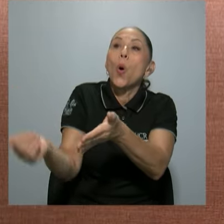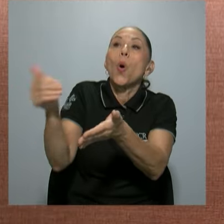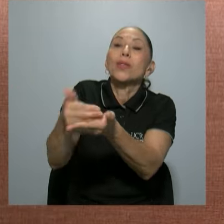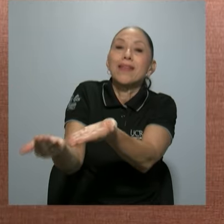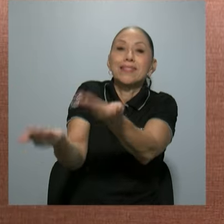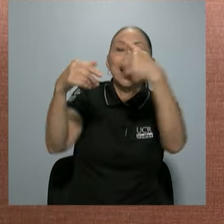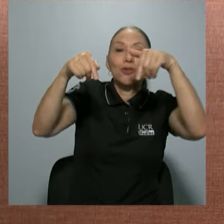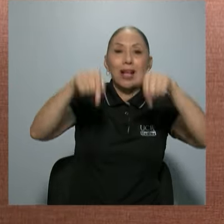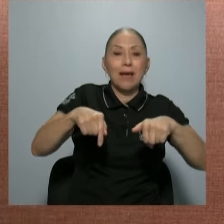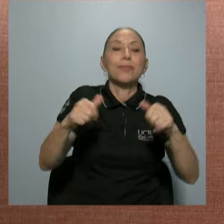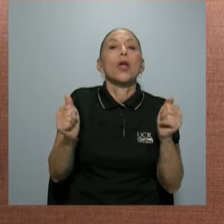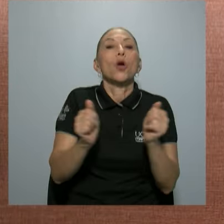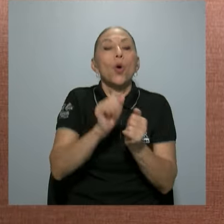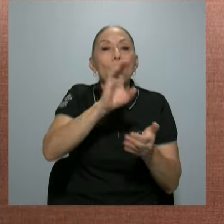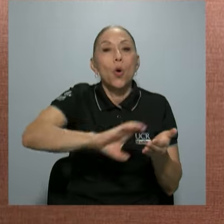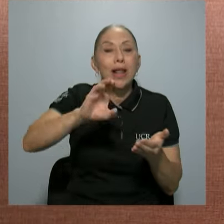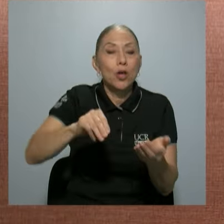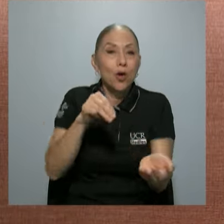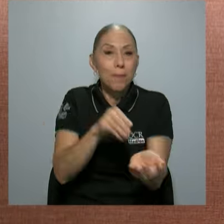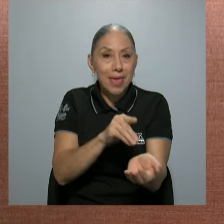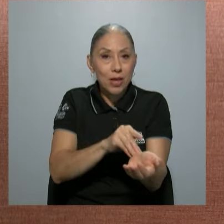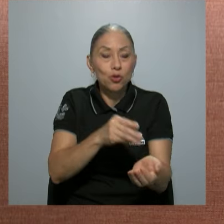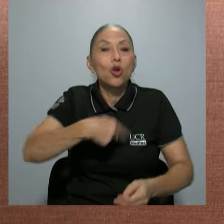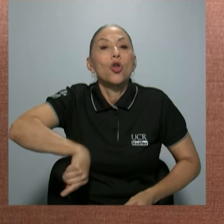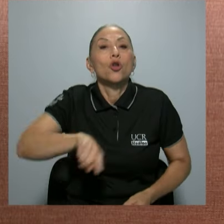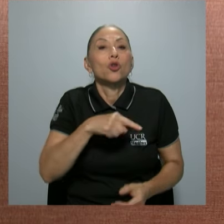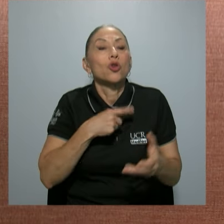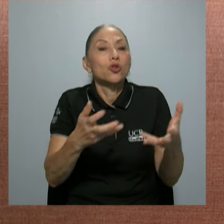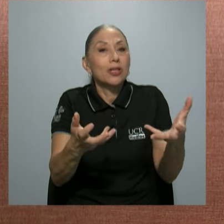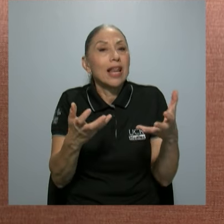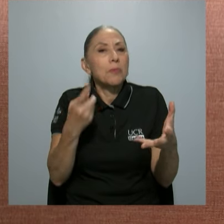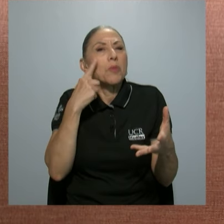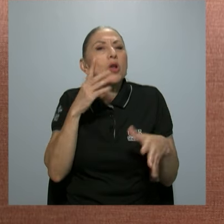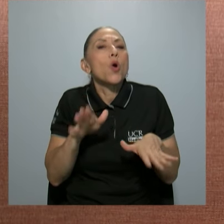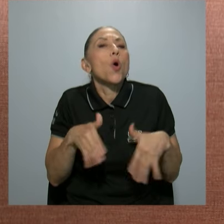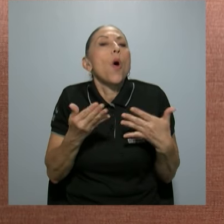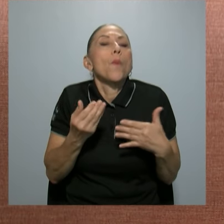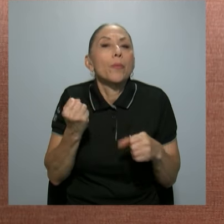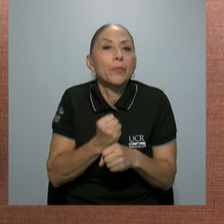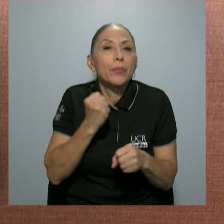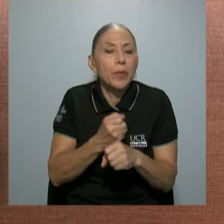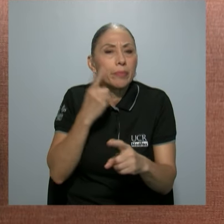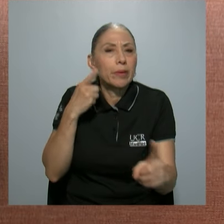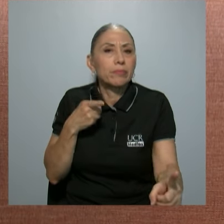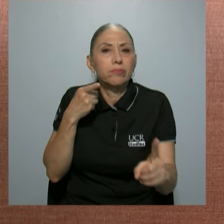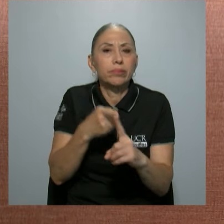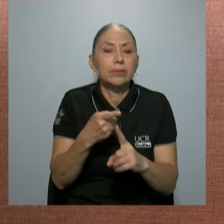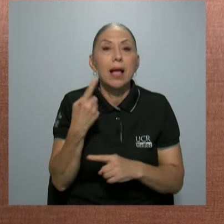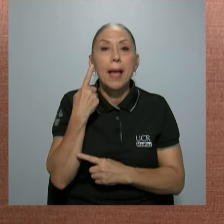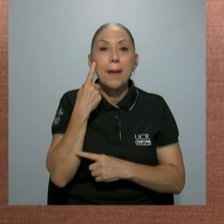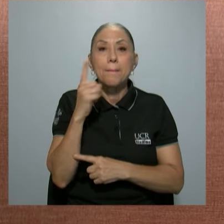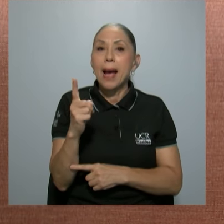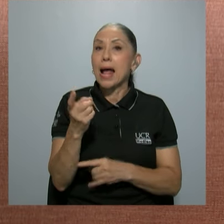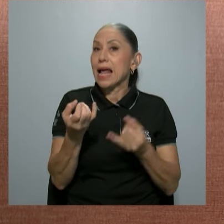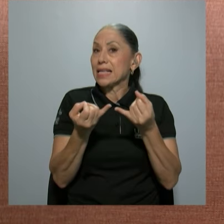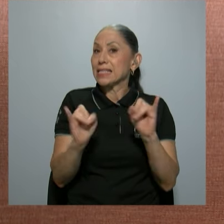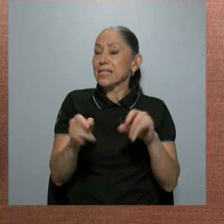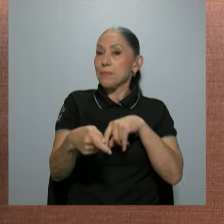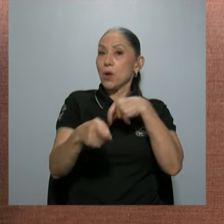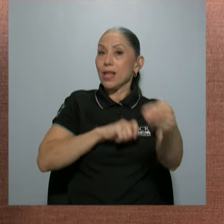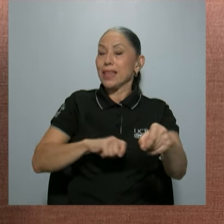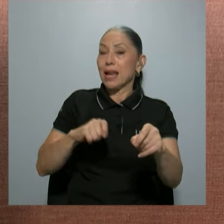estamos valorando una línea de acción para que, sin, por supuesto, violentar las políticas del Colegio